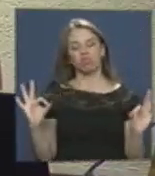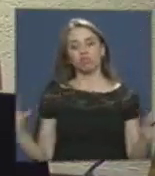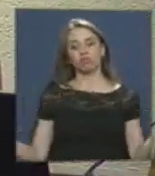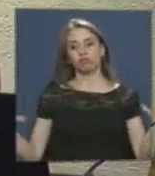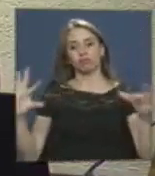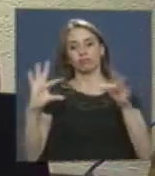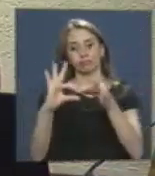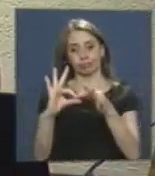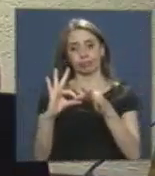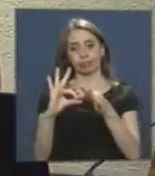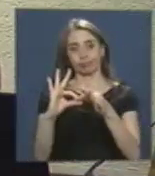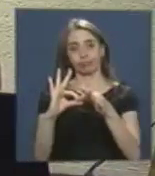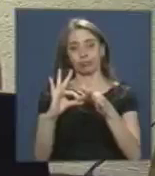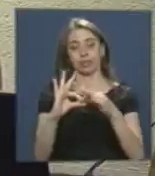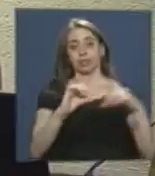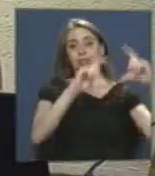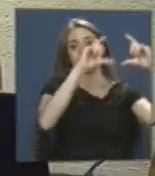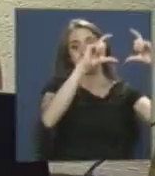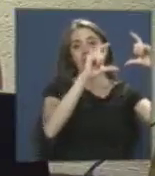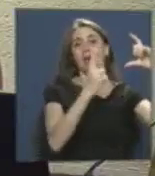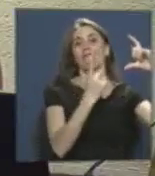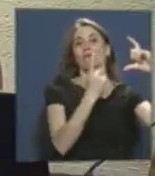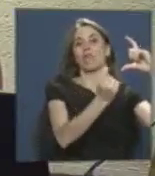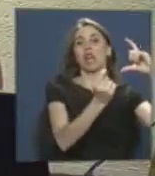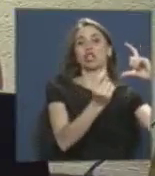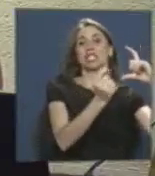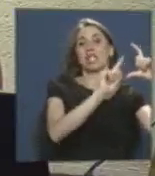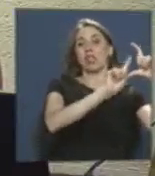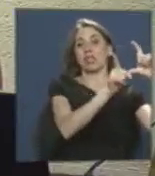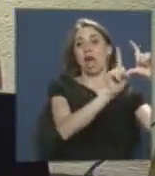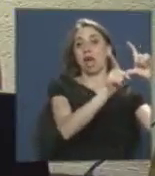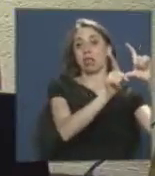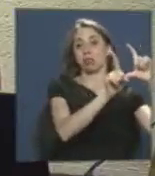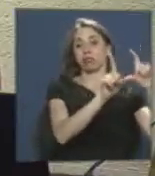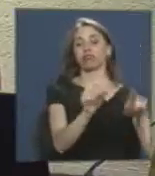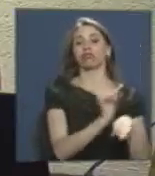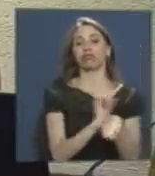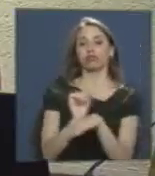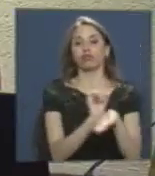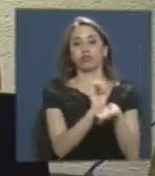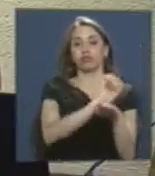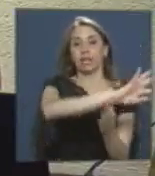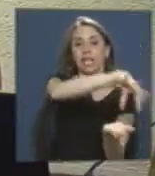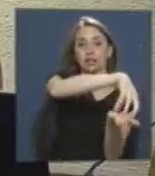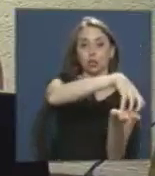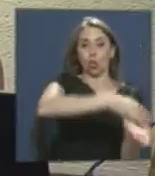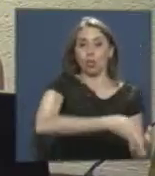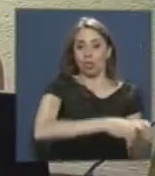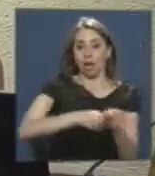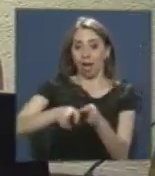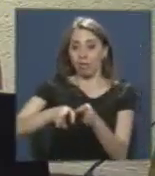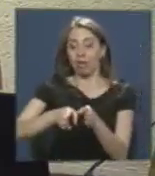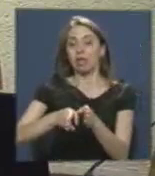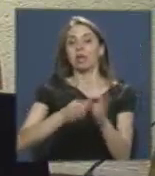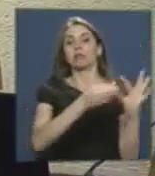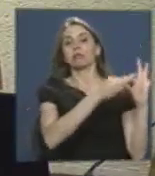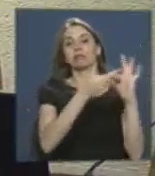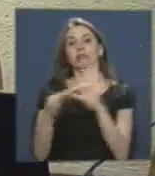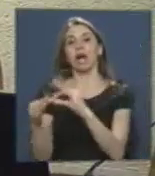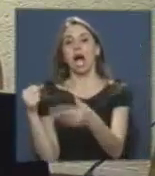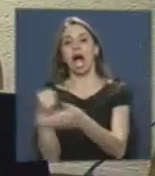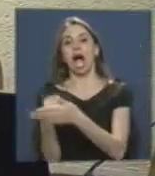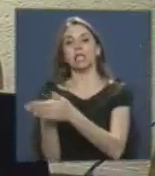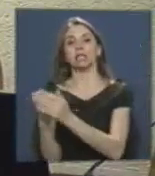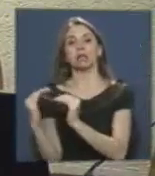entre la velocidad de circulación en zona urbana y la accidentabilidad en